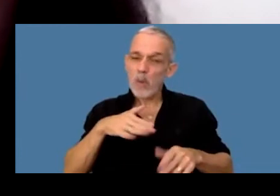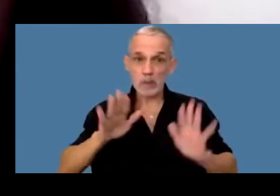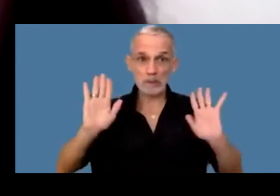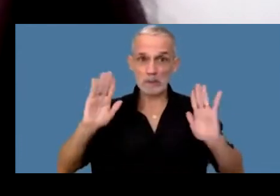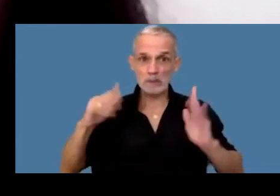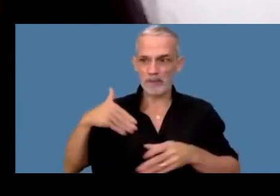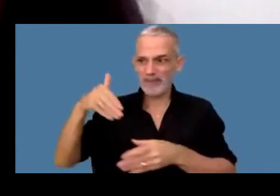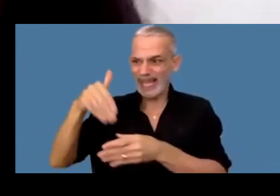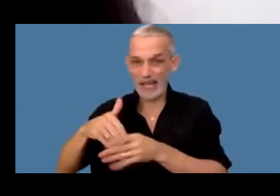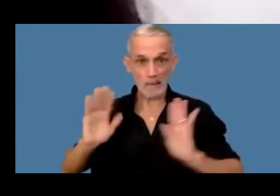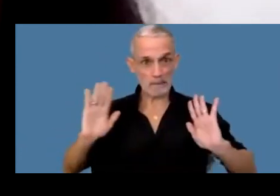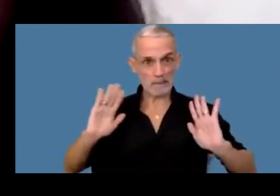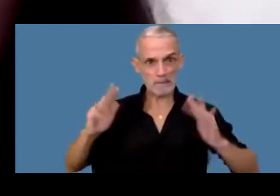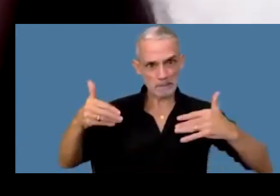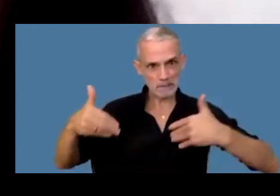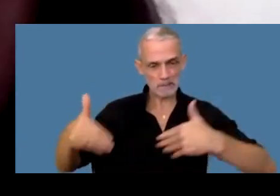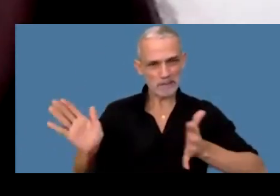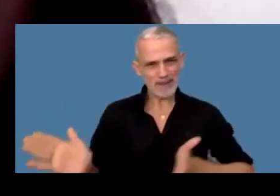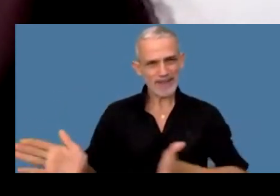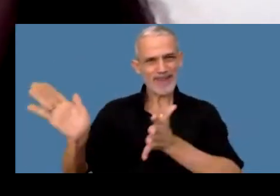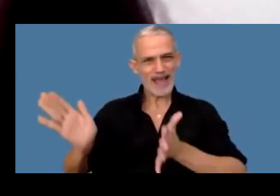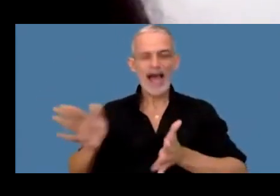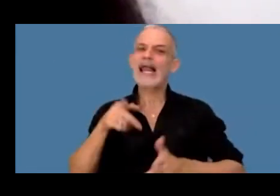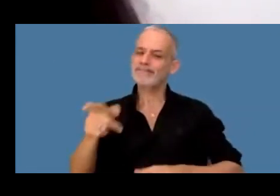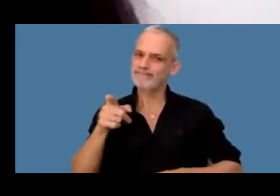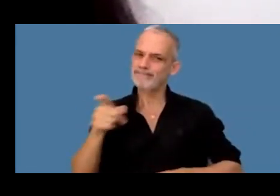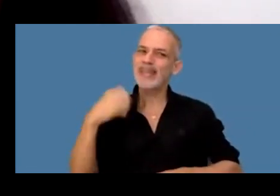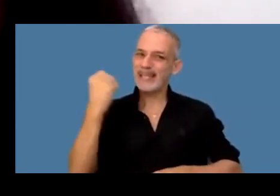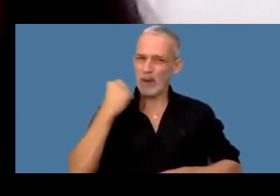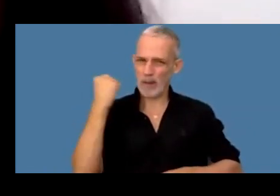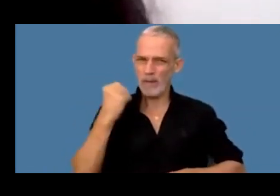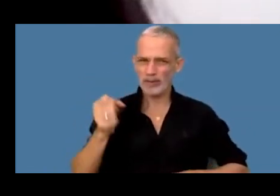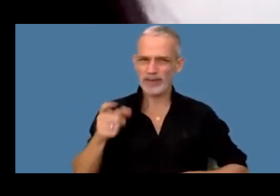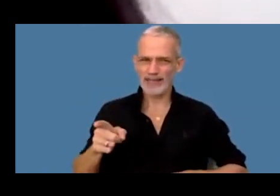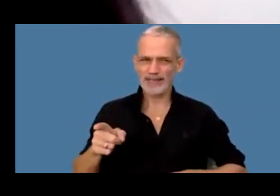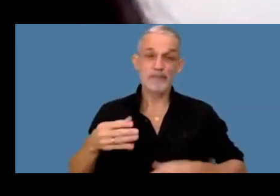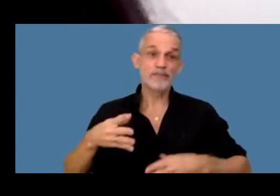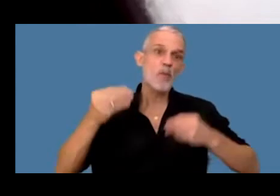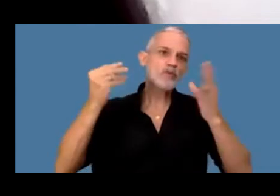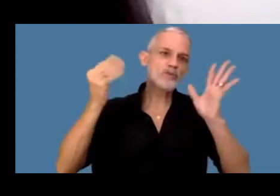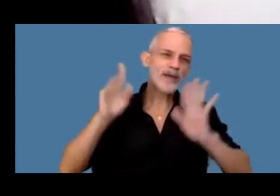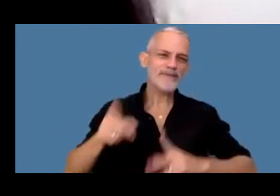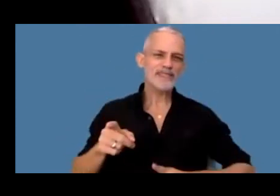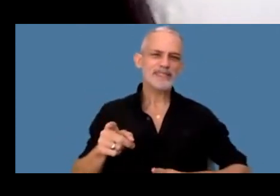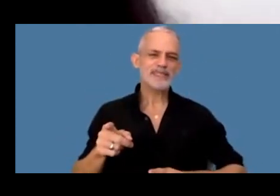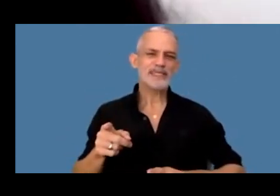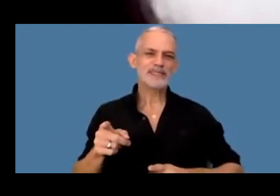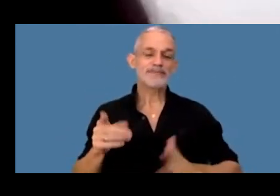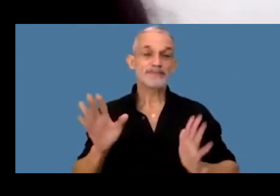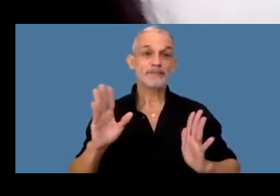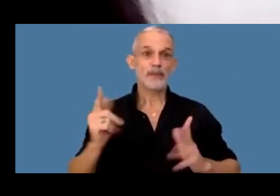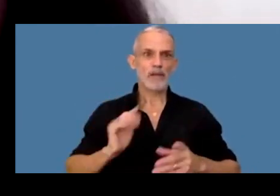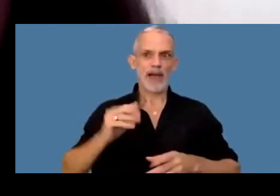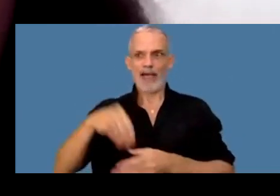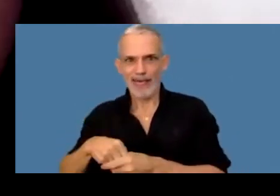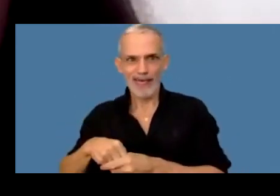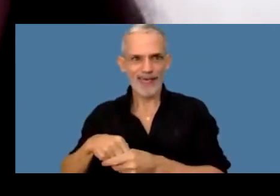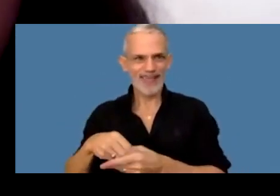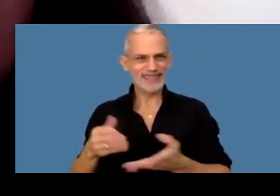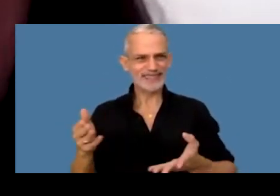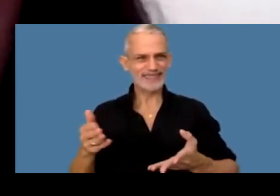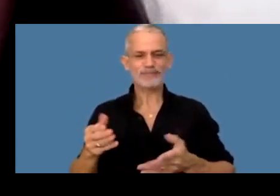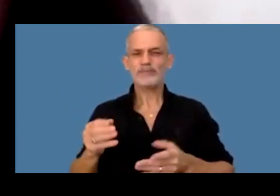y del obstetra dentro de la asistencia del nacimiento, el rol principal es cuidar la salud. Y para cuidar la salud es muy poquito